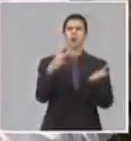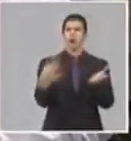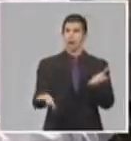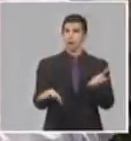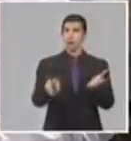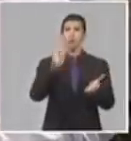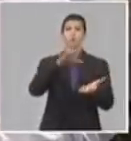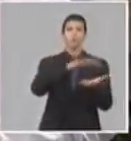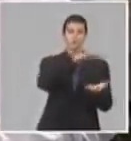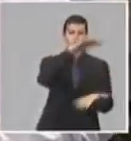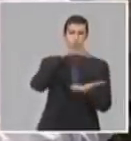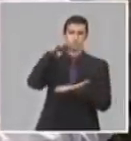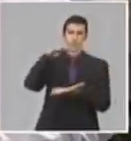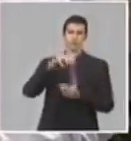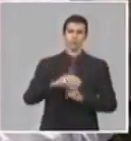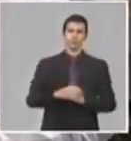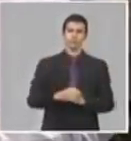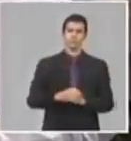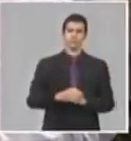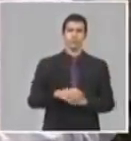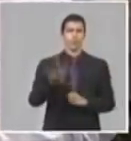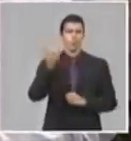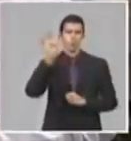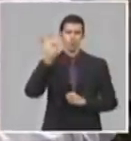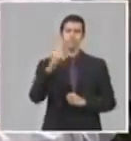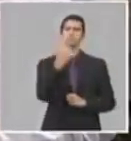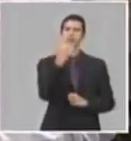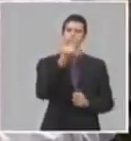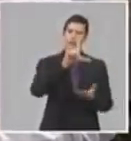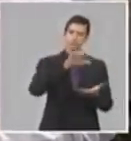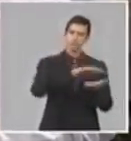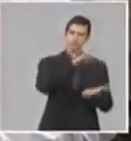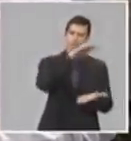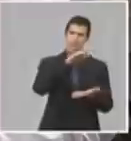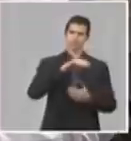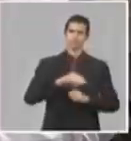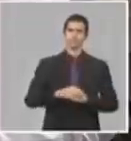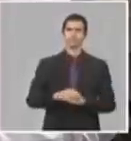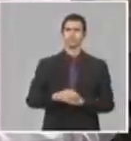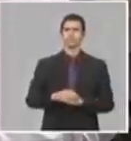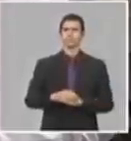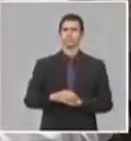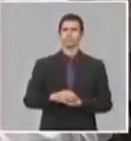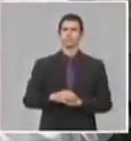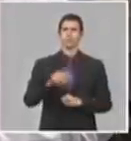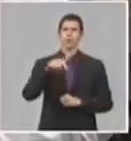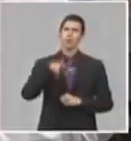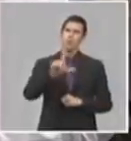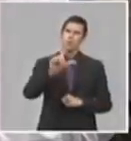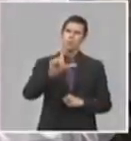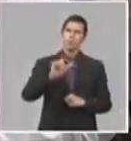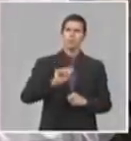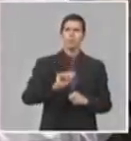sin subsidio, son a 4 pesos la libra. 2 libras de arroz adicionales por consumidor en el mes de julio y 2 libras adicionales por consumidor en el mes de